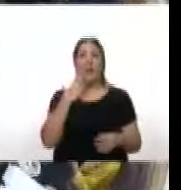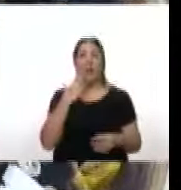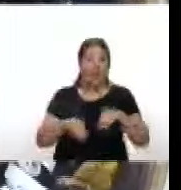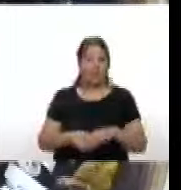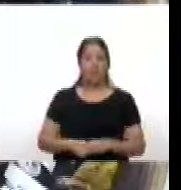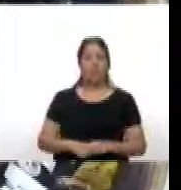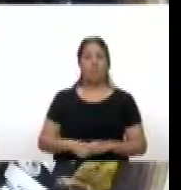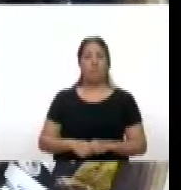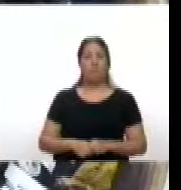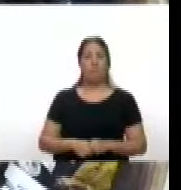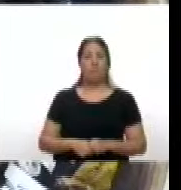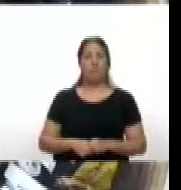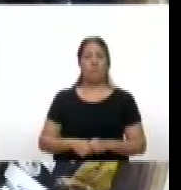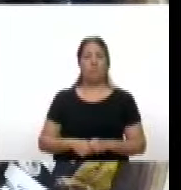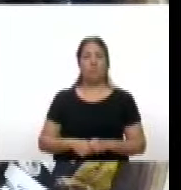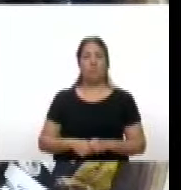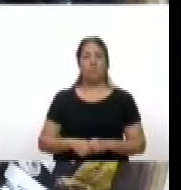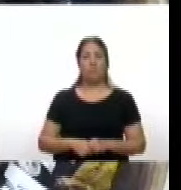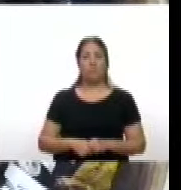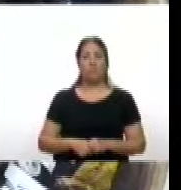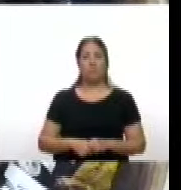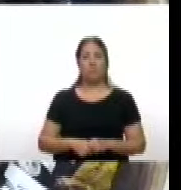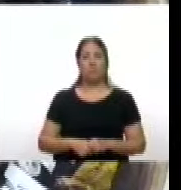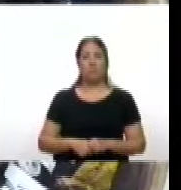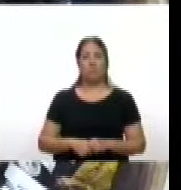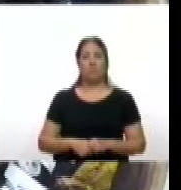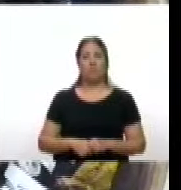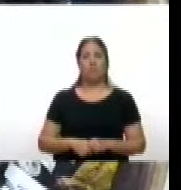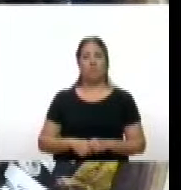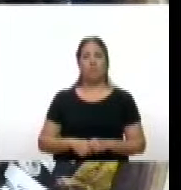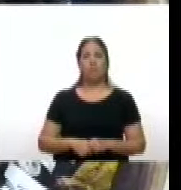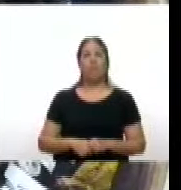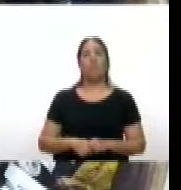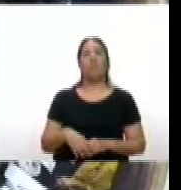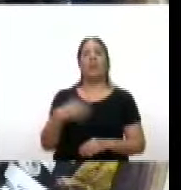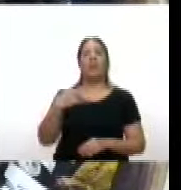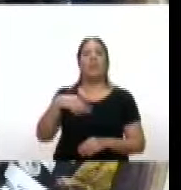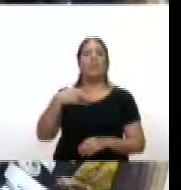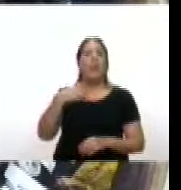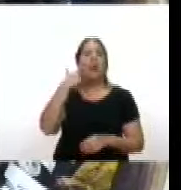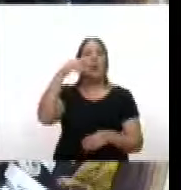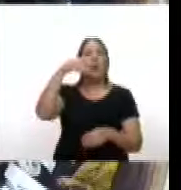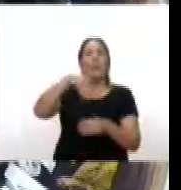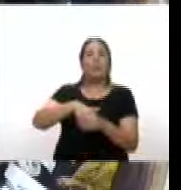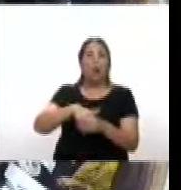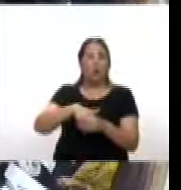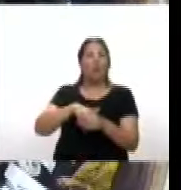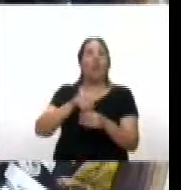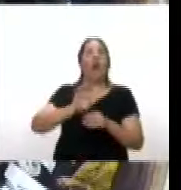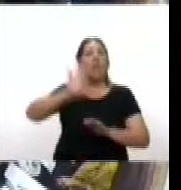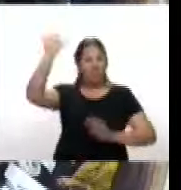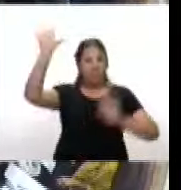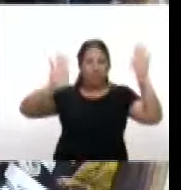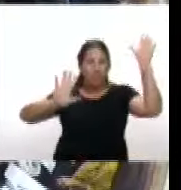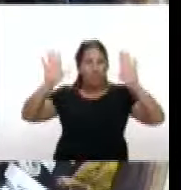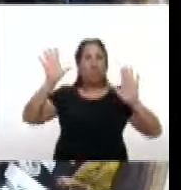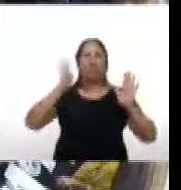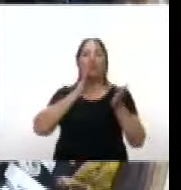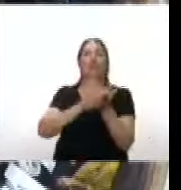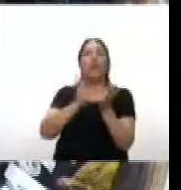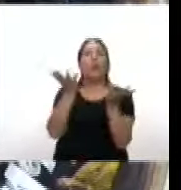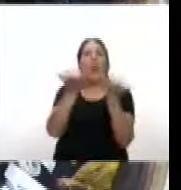privilegios y quizás donde no se ve atravesado Lamentablemente por las cuestiones que afectan a los argentinos que es toda la crisis